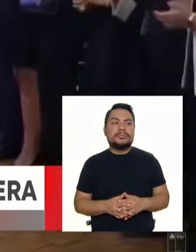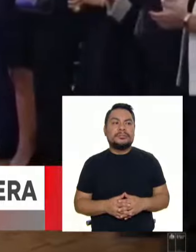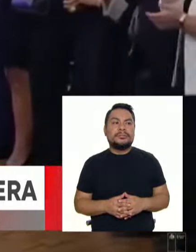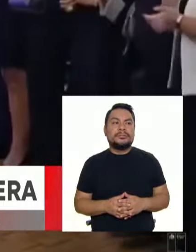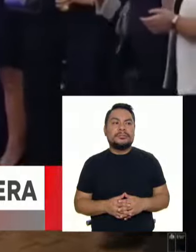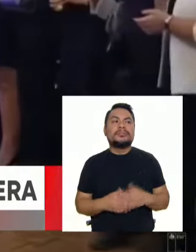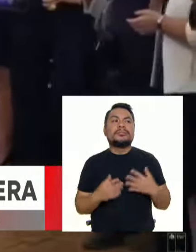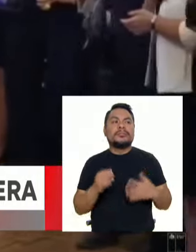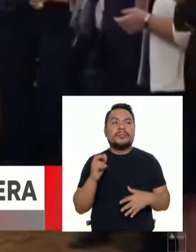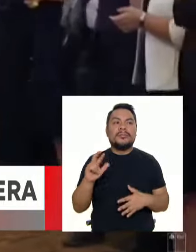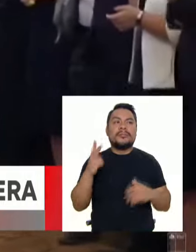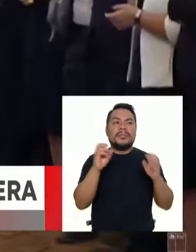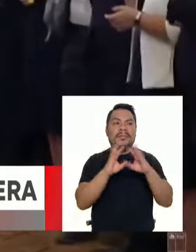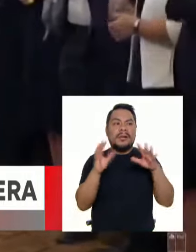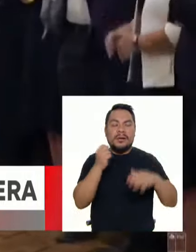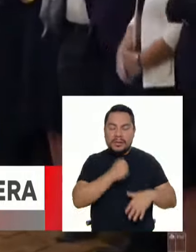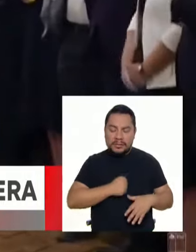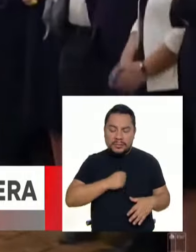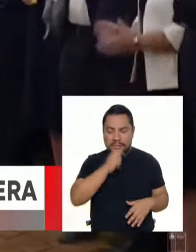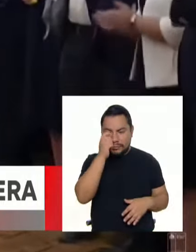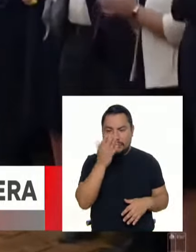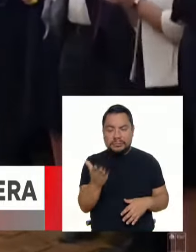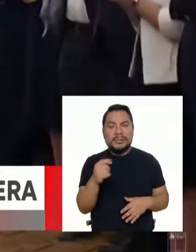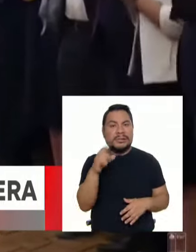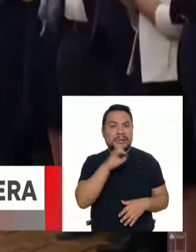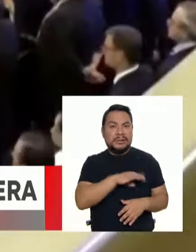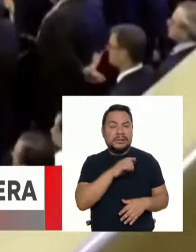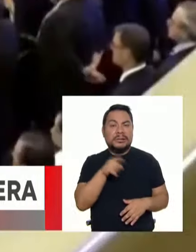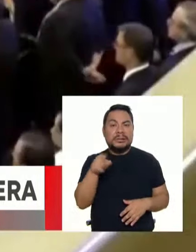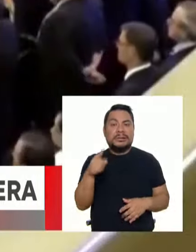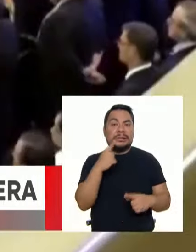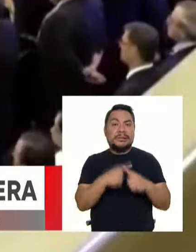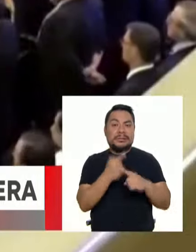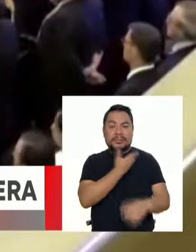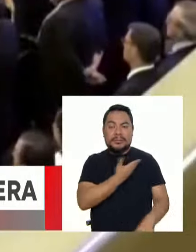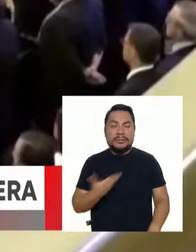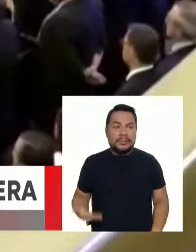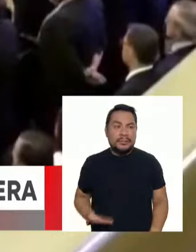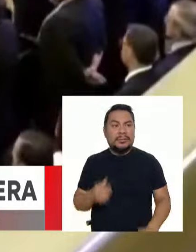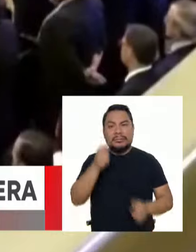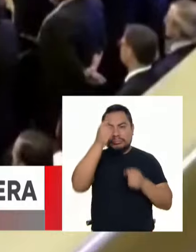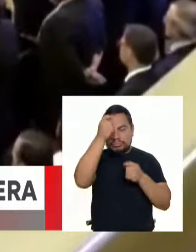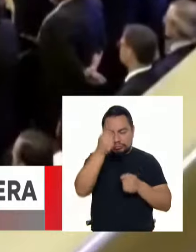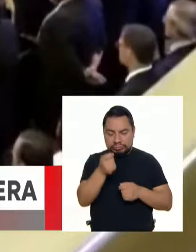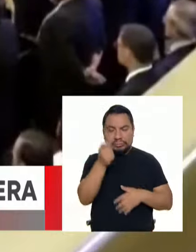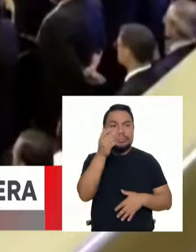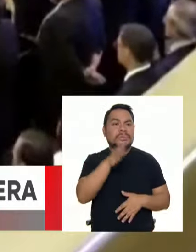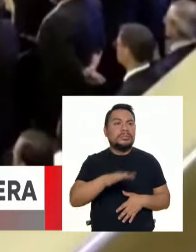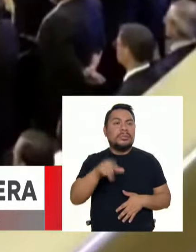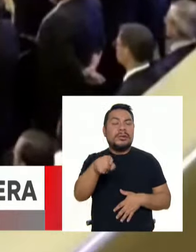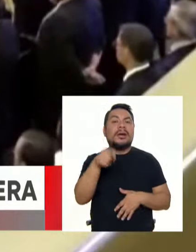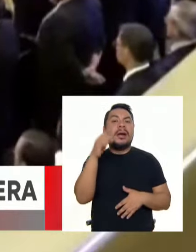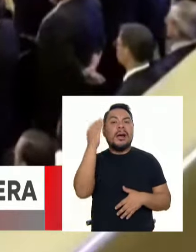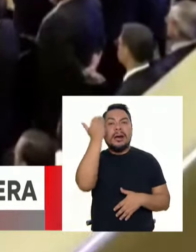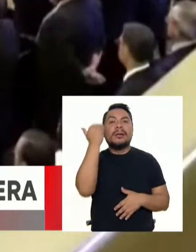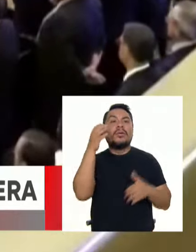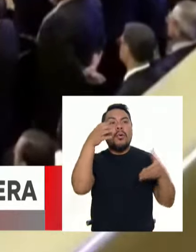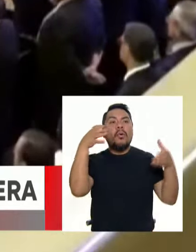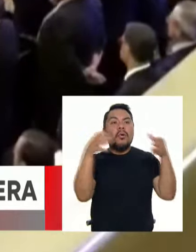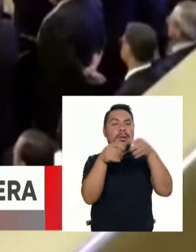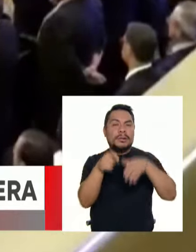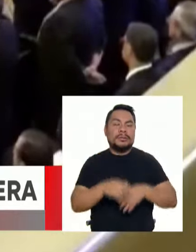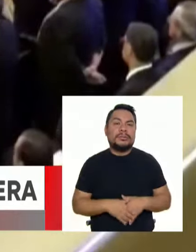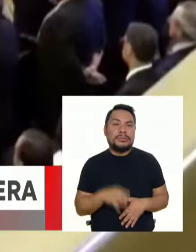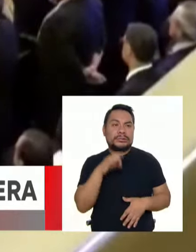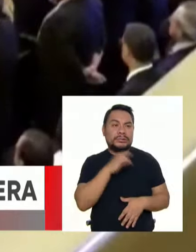En el tercer día de duelo nacional, el exmandatario recibió los honores de Estado en el antiguo Congreso Nacional.